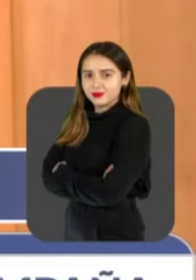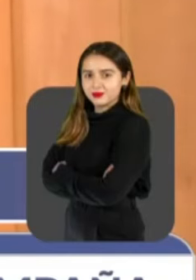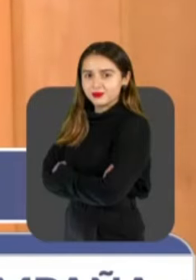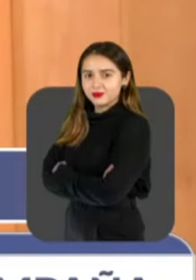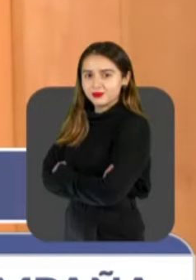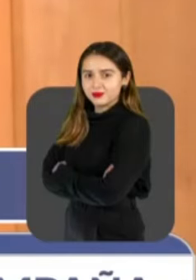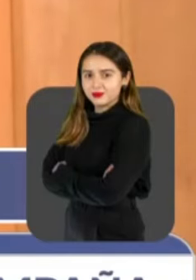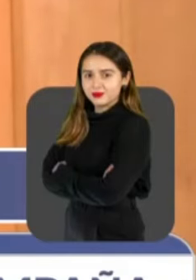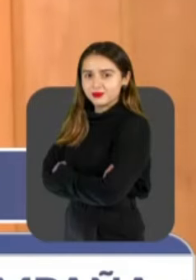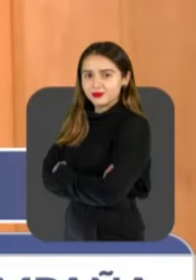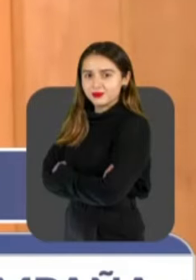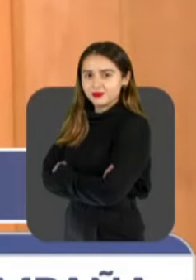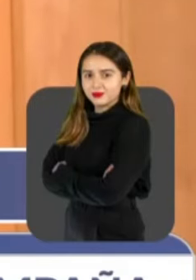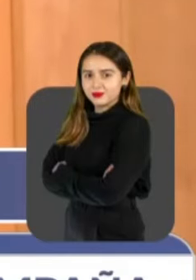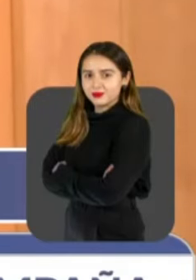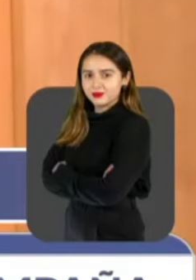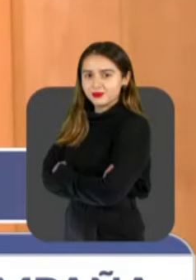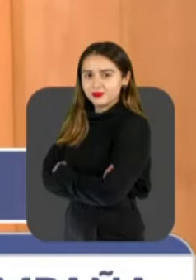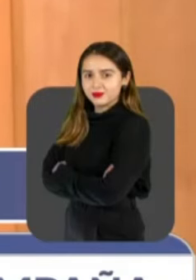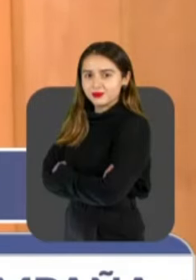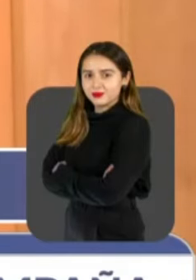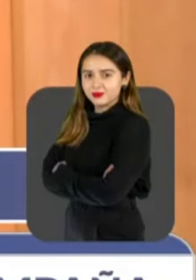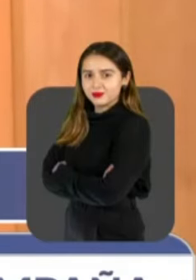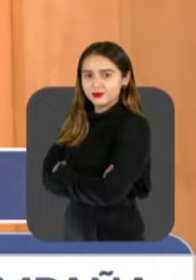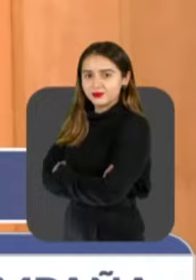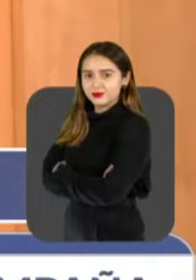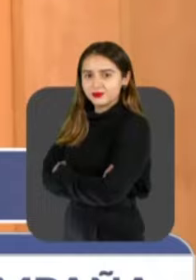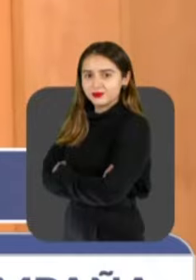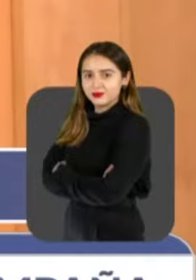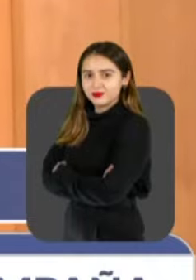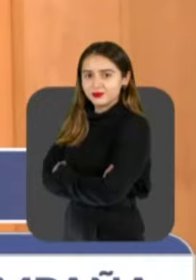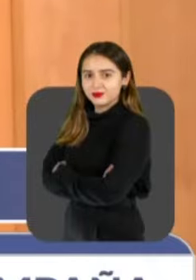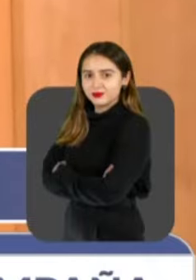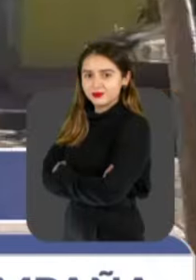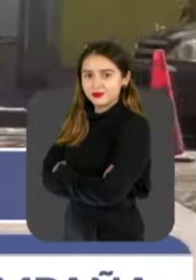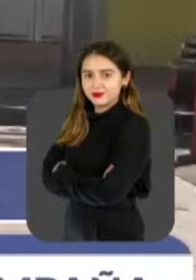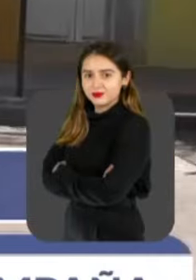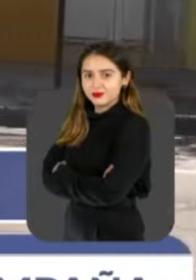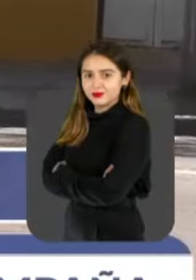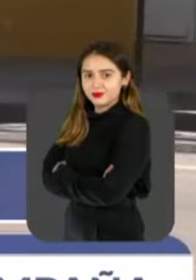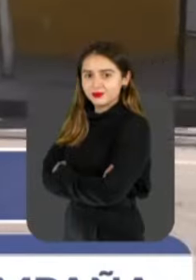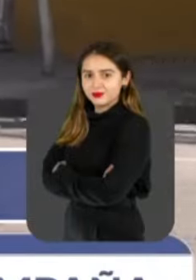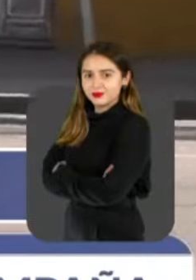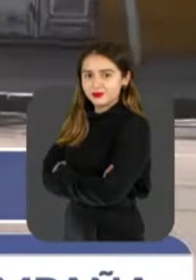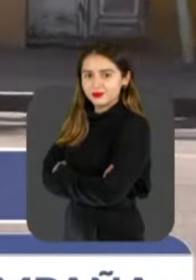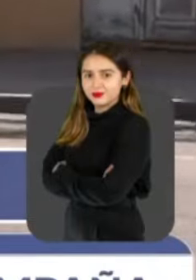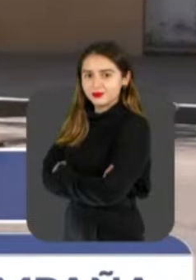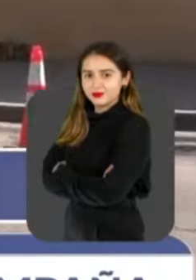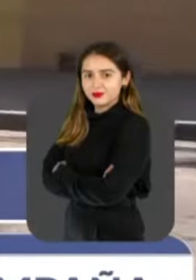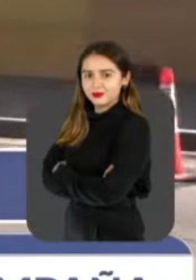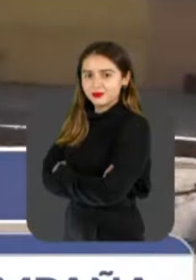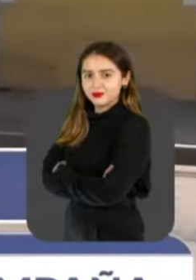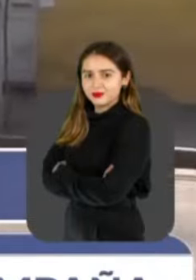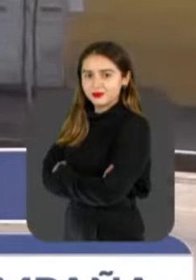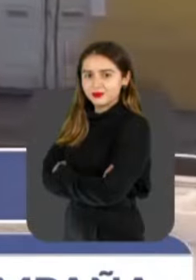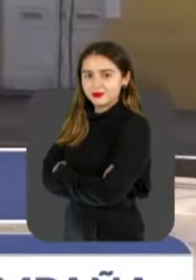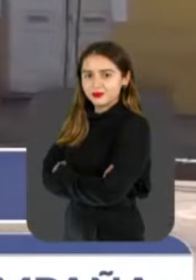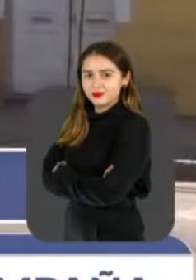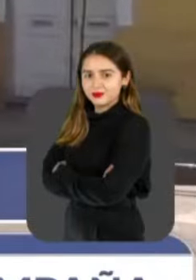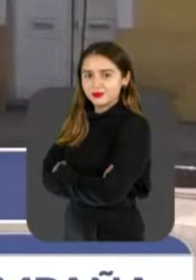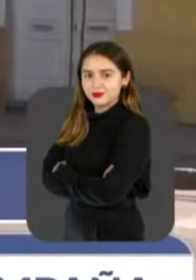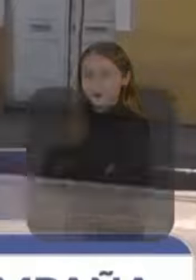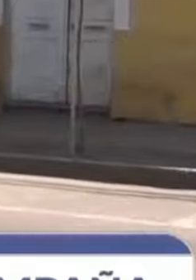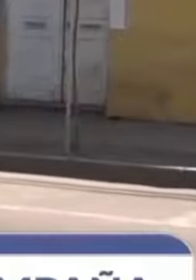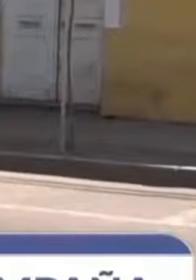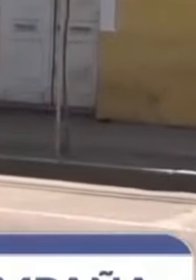muchas interrogantes que la derecha no ha respondido en cuanto a probidad, por lo que, en vez de ser una estrategia, es una búsqueda de transparencia. La alcaldesa